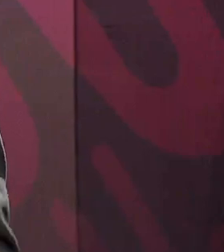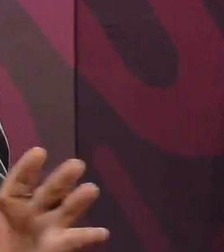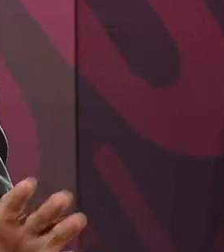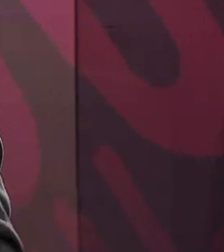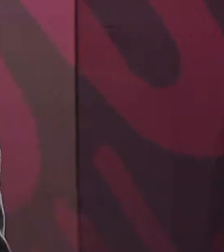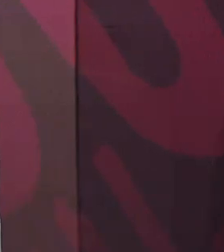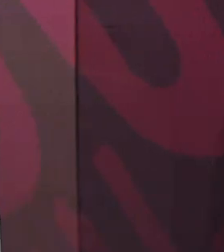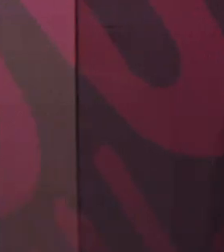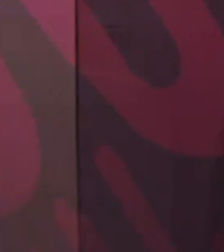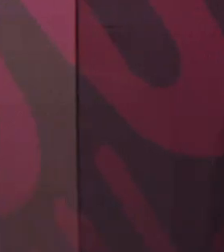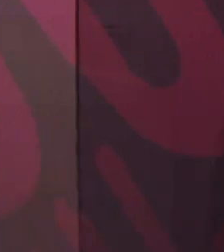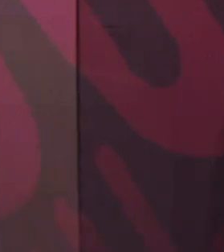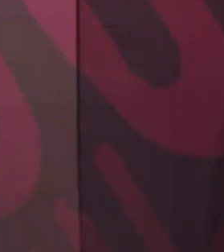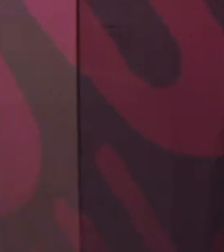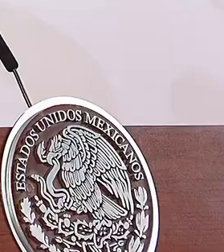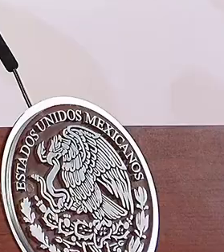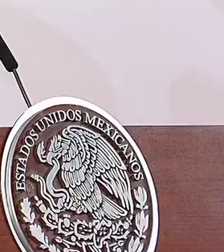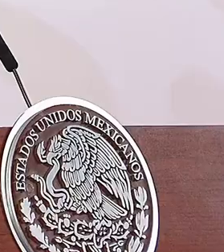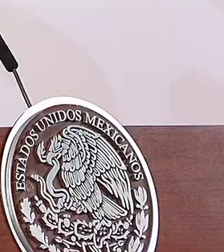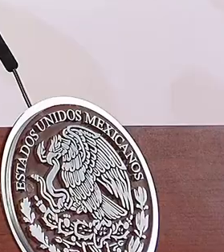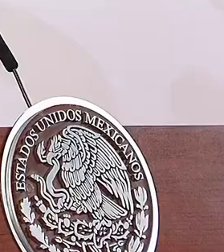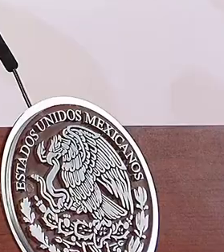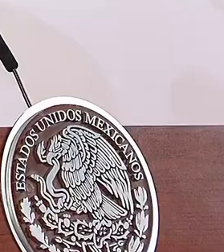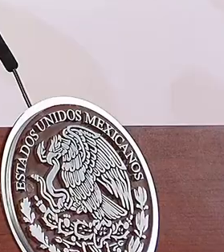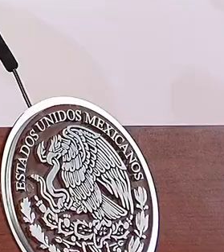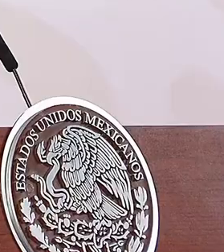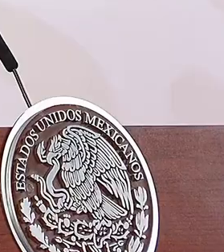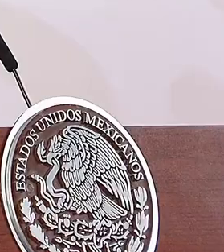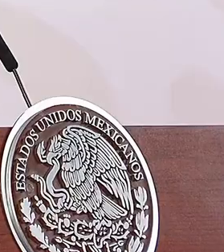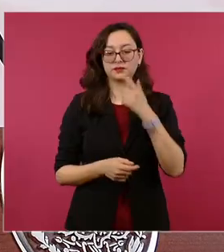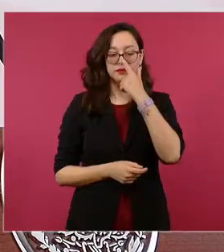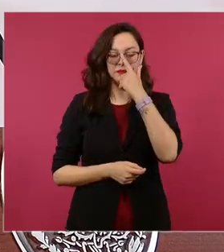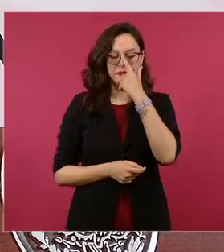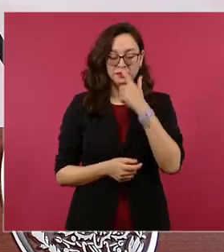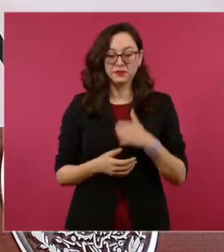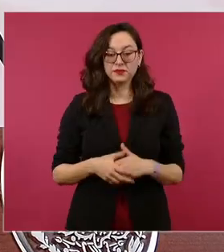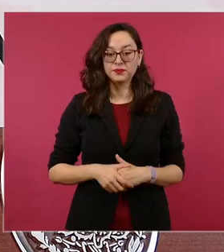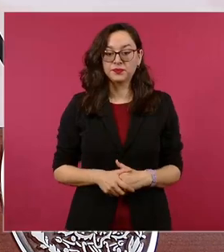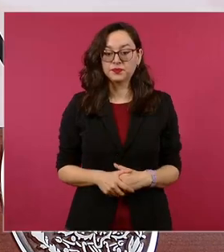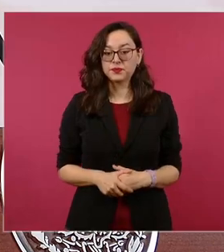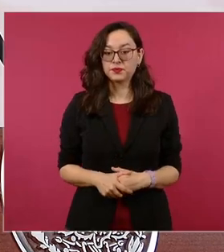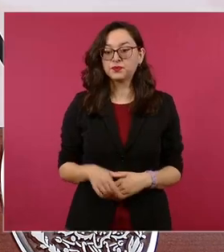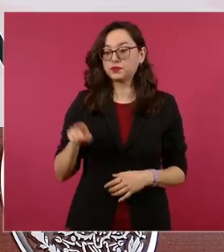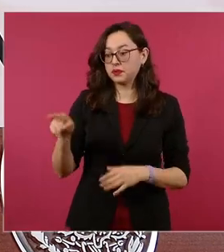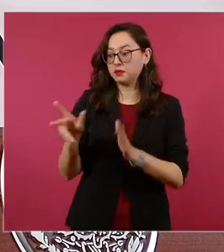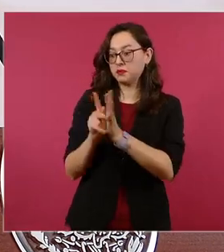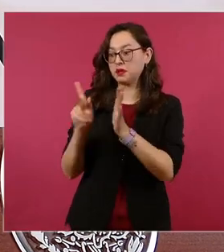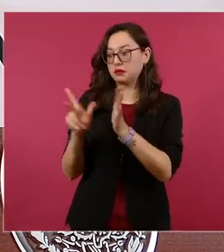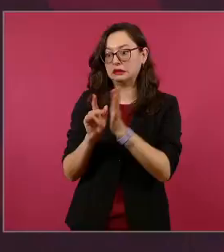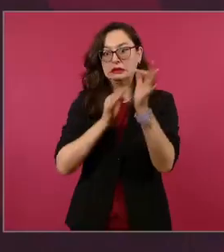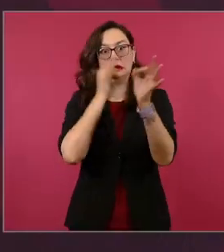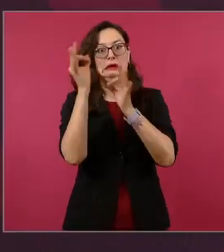no iba a haber paz, porque él representaba la paz y el progreso.